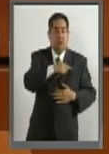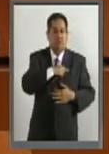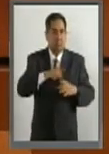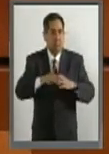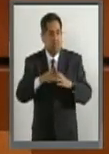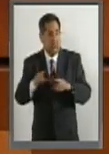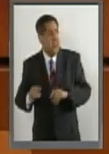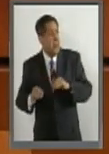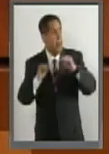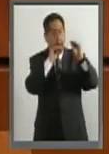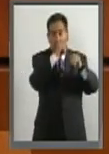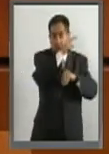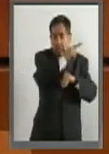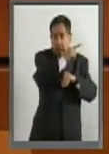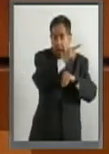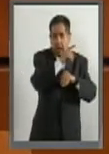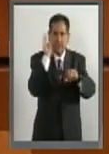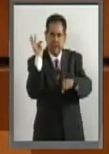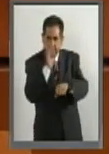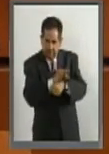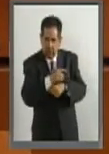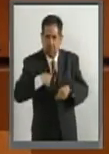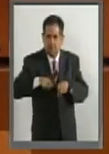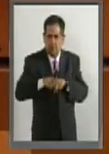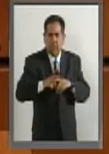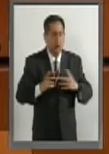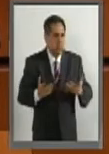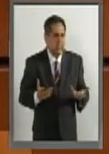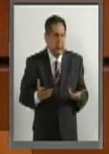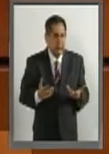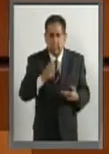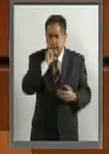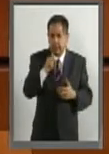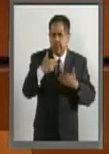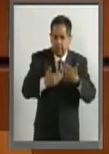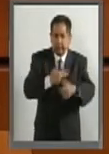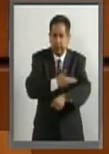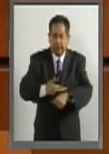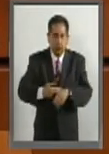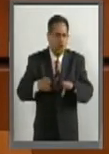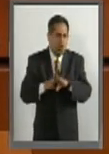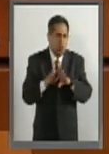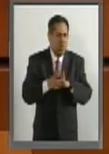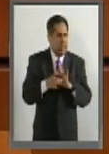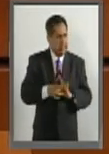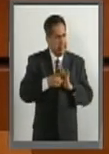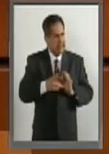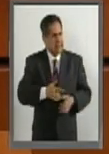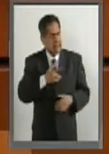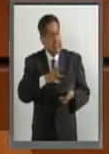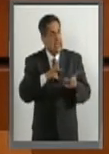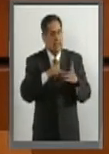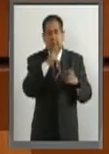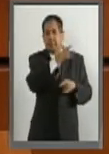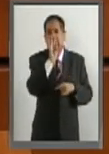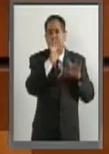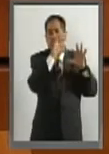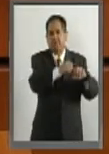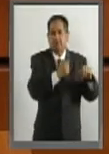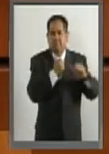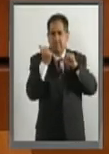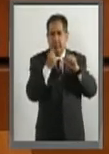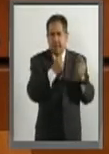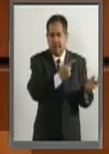en los Estados Unidos, así como las acciones que tendremos que emprender para atender el retorno forzado a nuestro país de